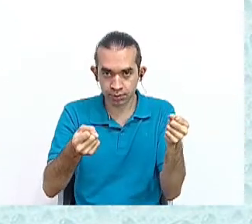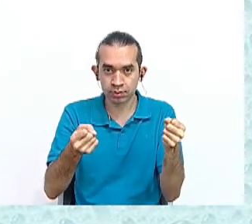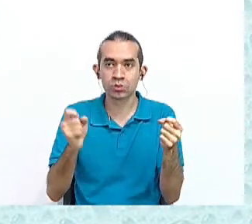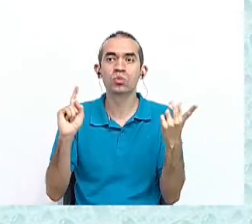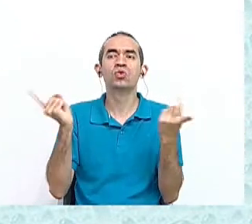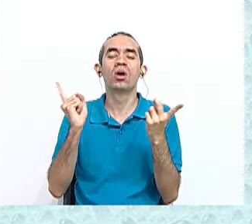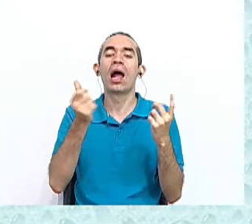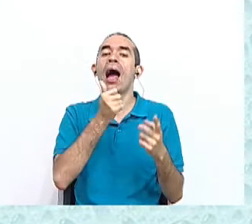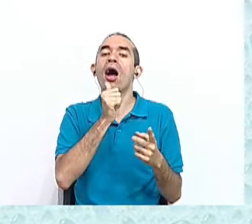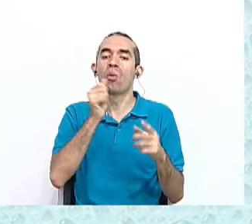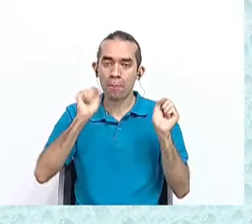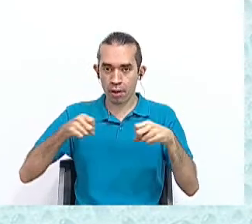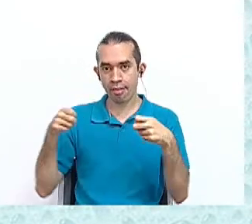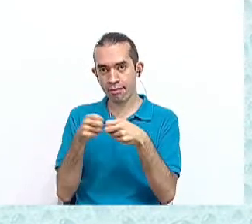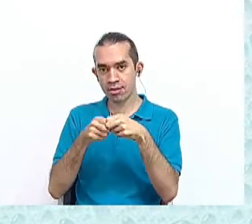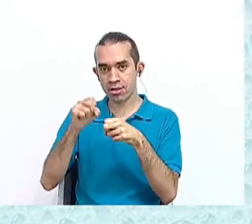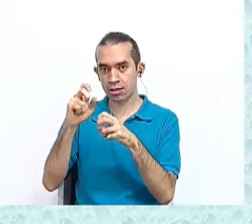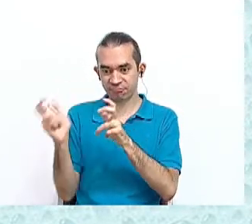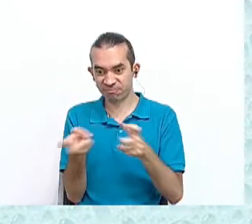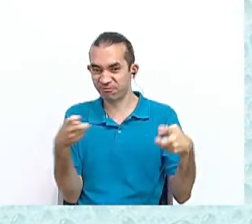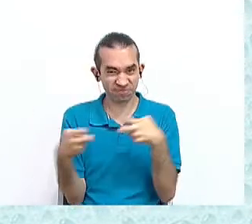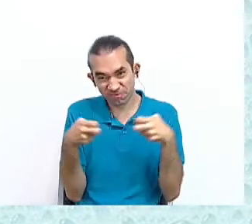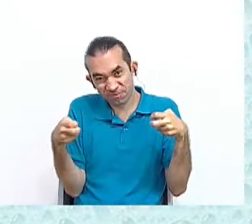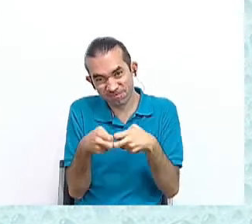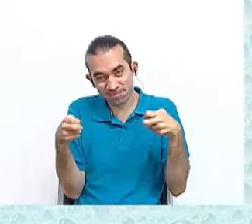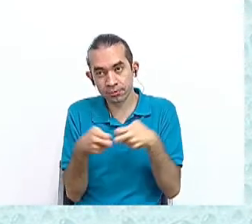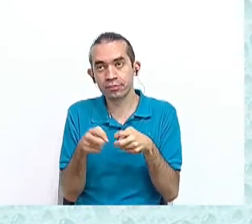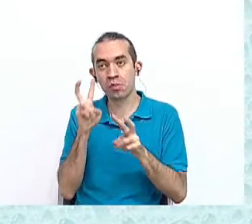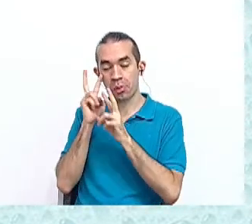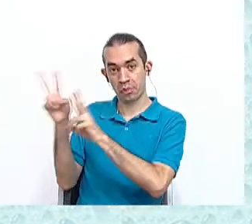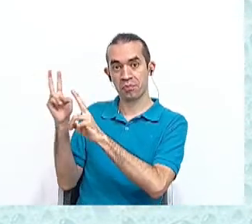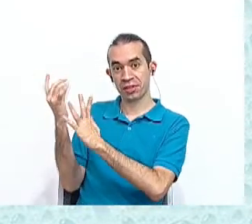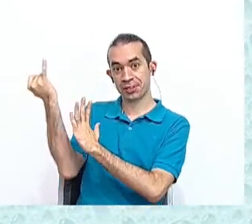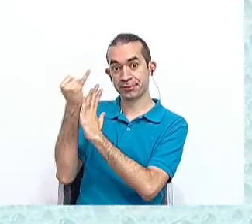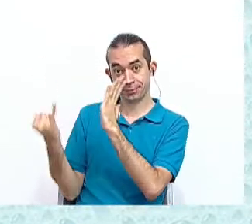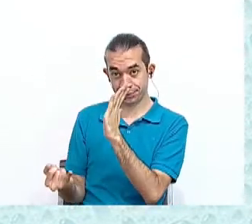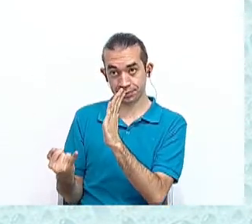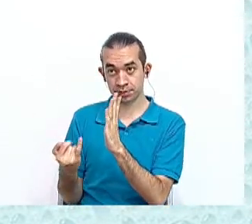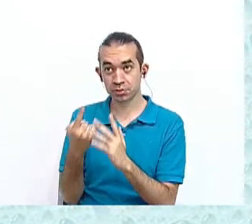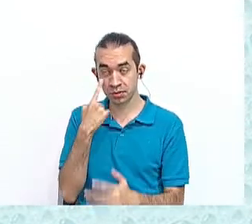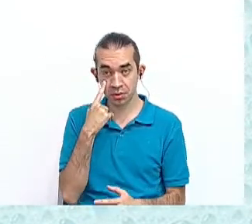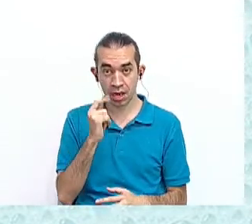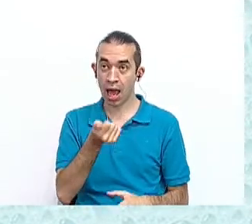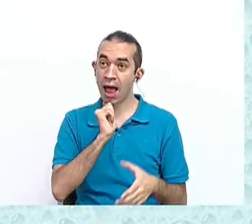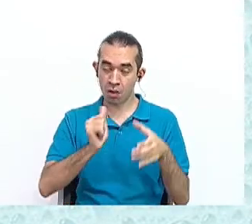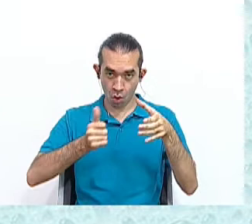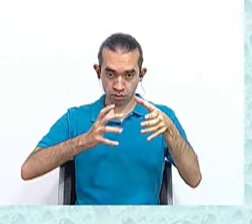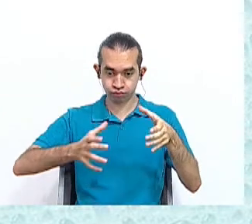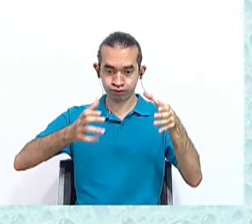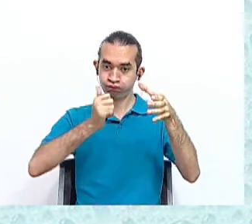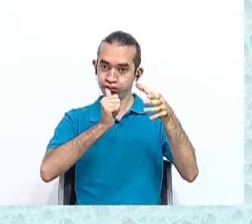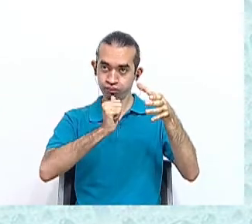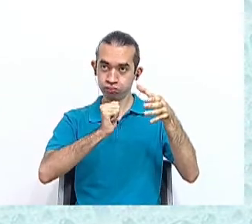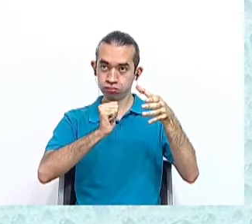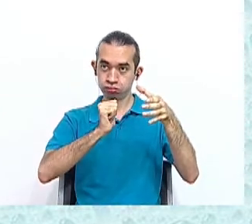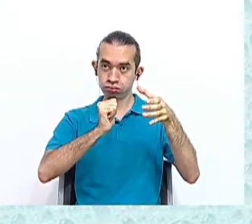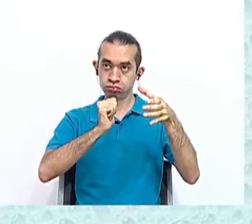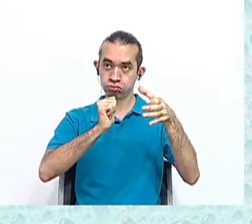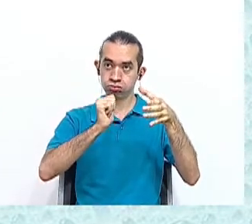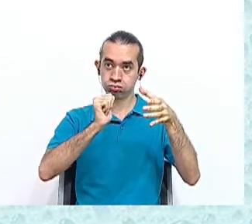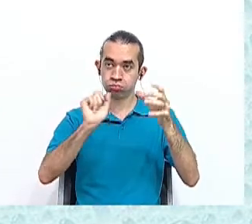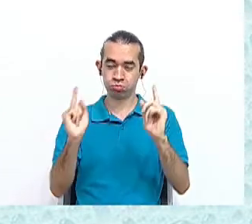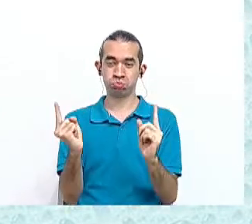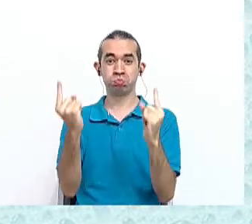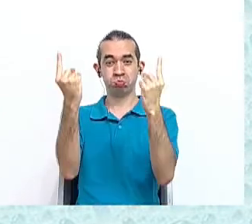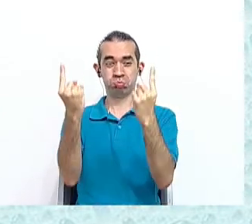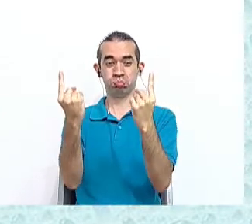es el agua. Muy bien, y aquí estamos viendo una ilustración. Tenemos el agua en un recipiente y tenemos 2